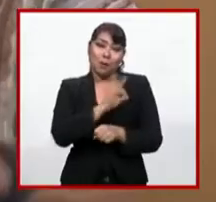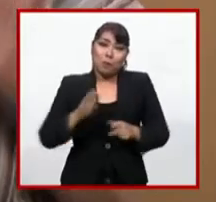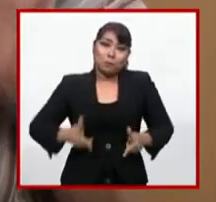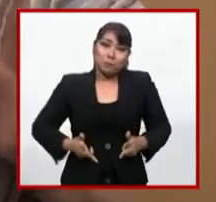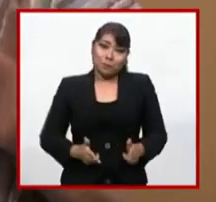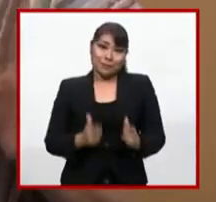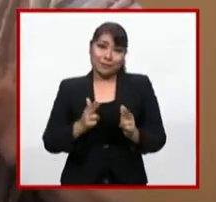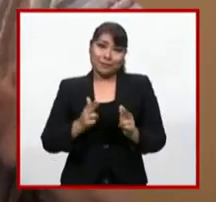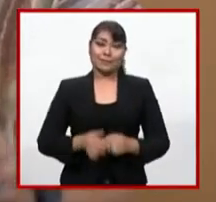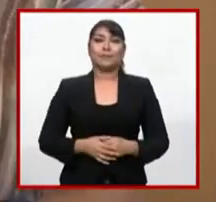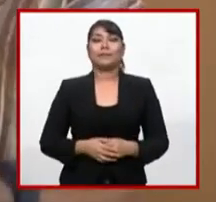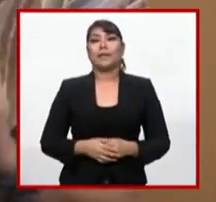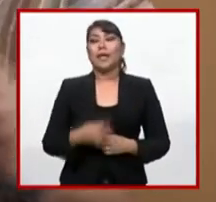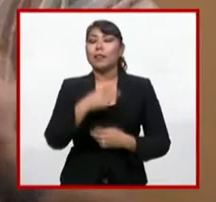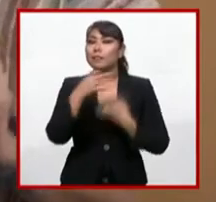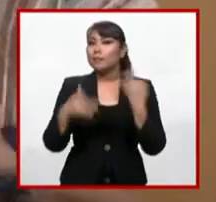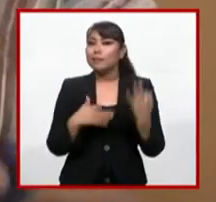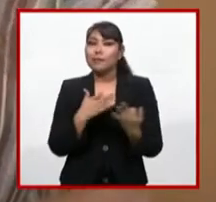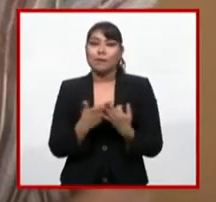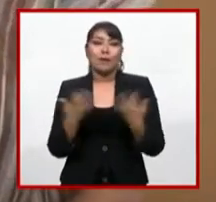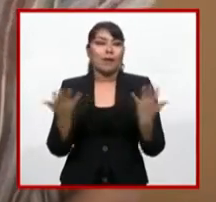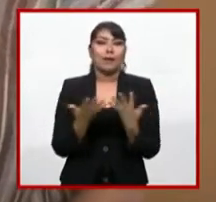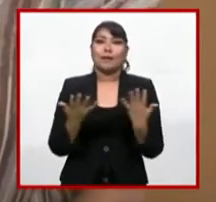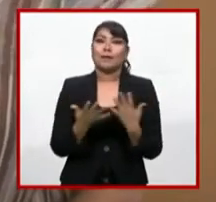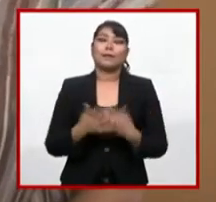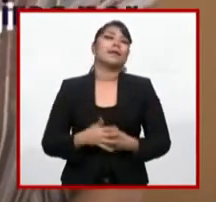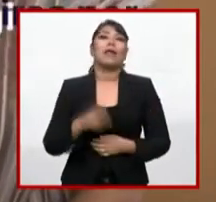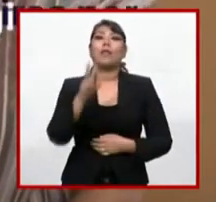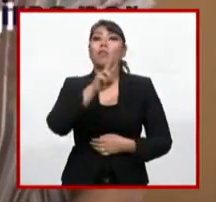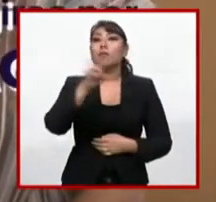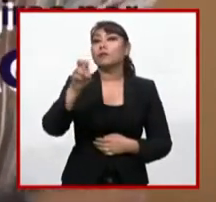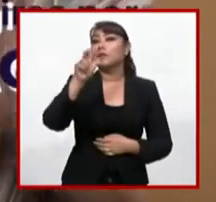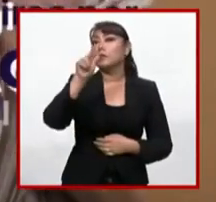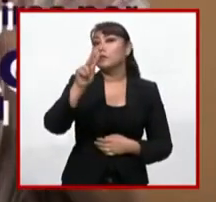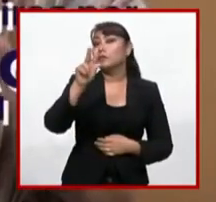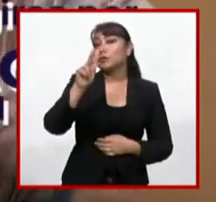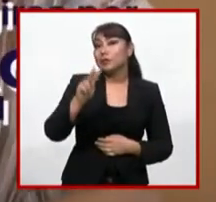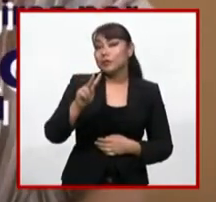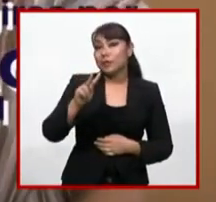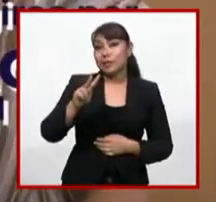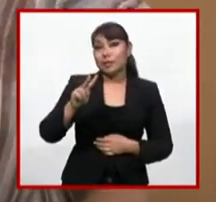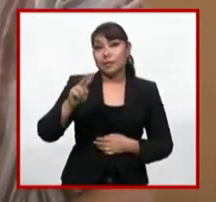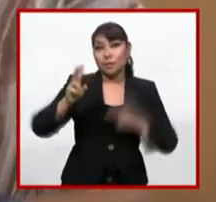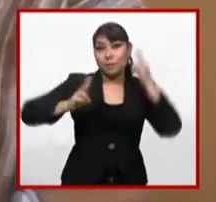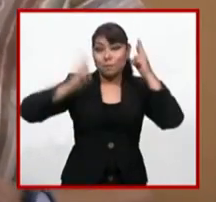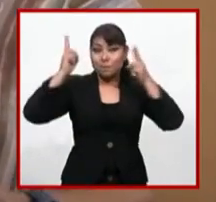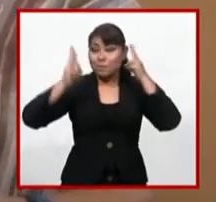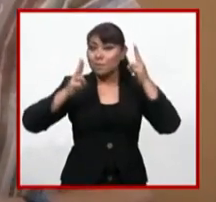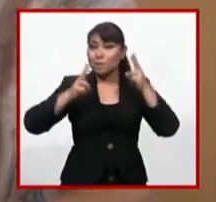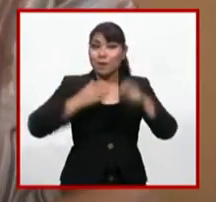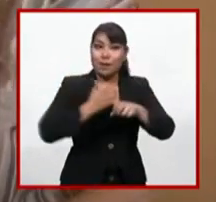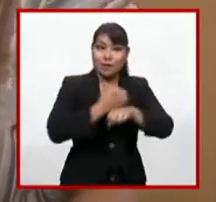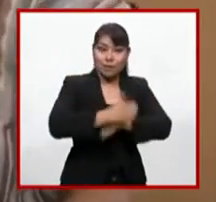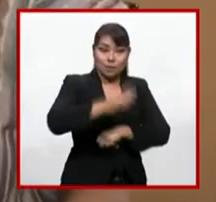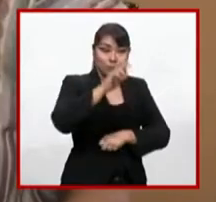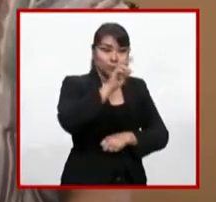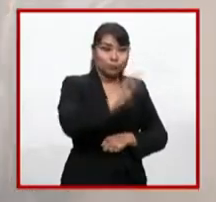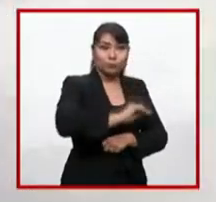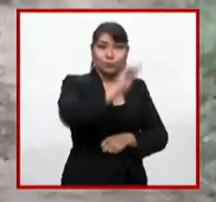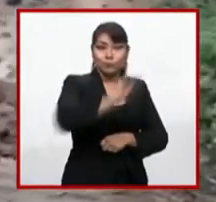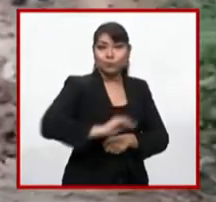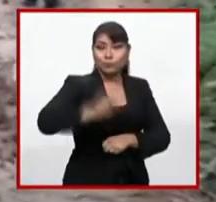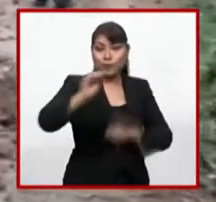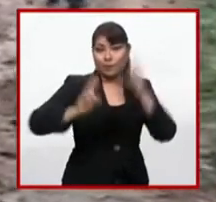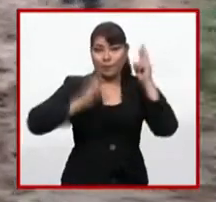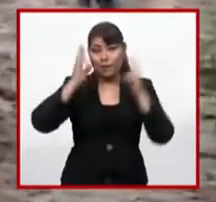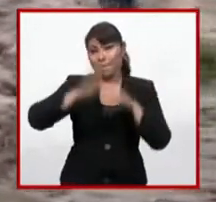compañía. Con todo esto realizamos un total de 280 giras por todo el estado. Se dice fácil, pero no